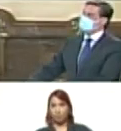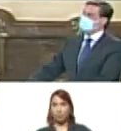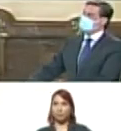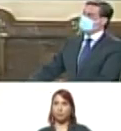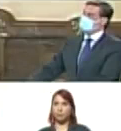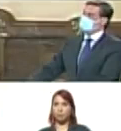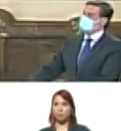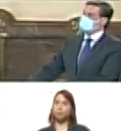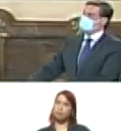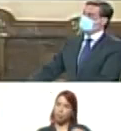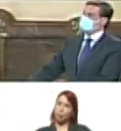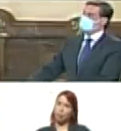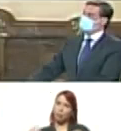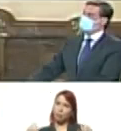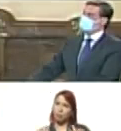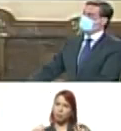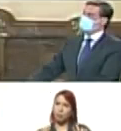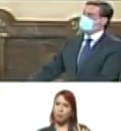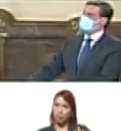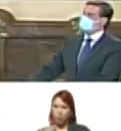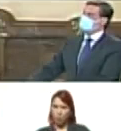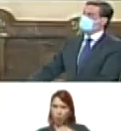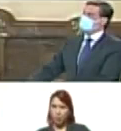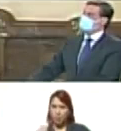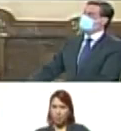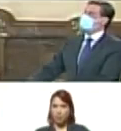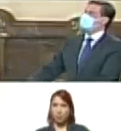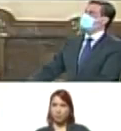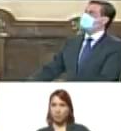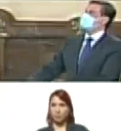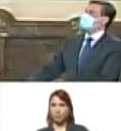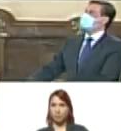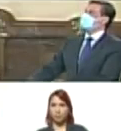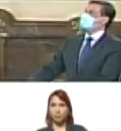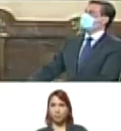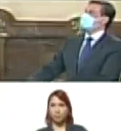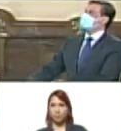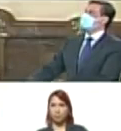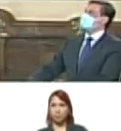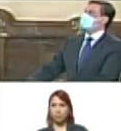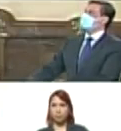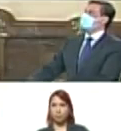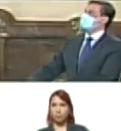Estoy de acuerdo, siempre podemos hacer más. Señor canciller,